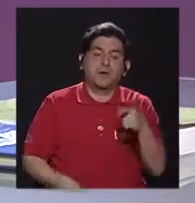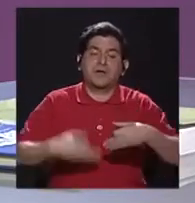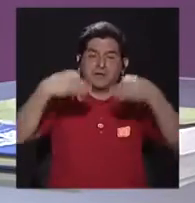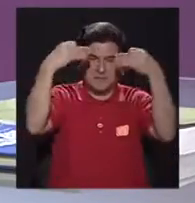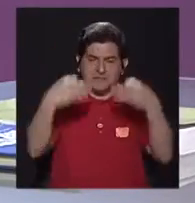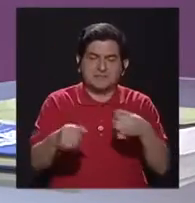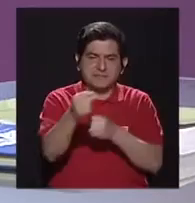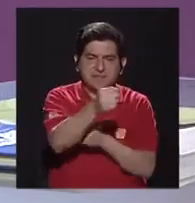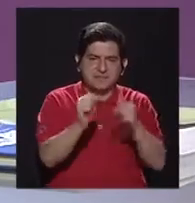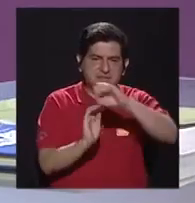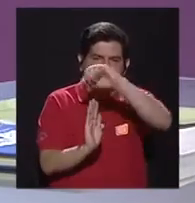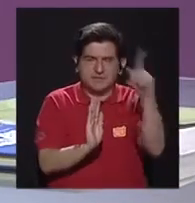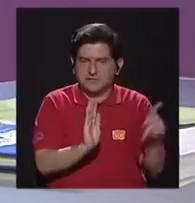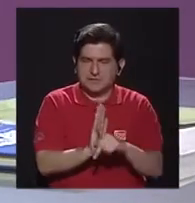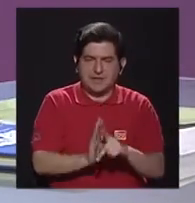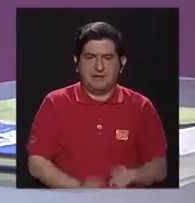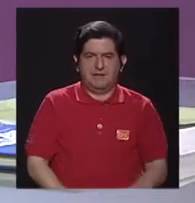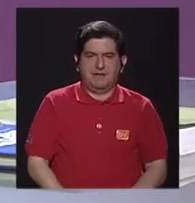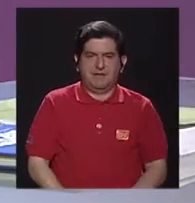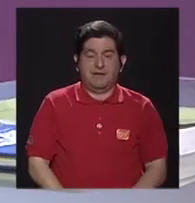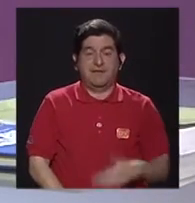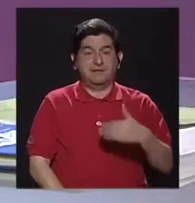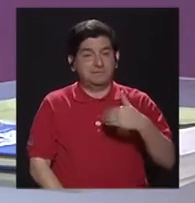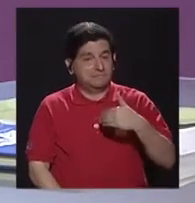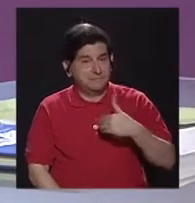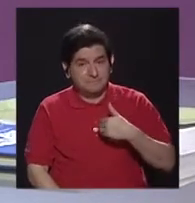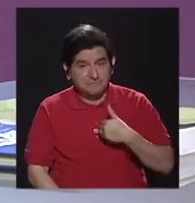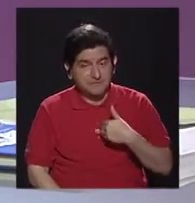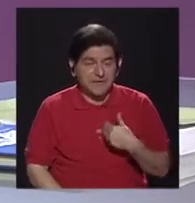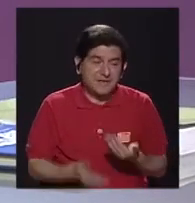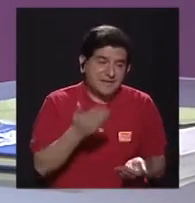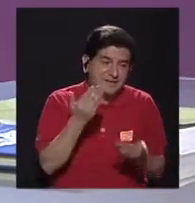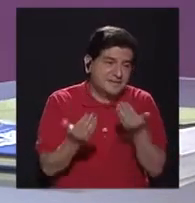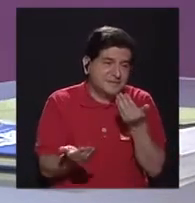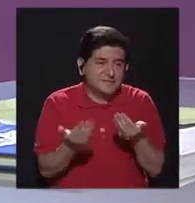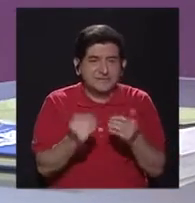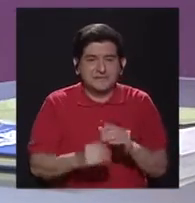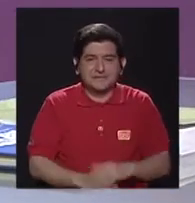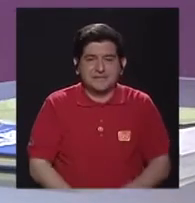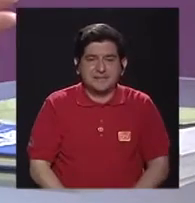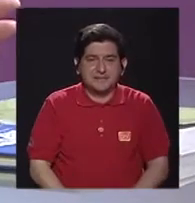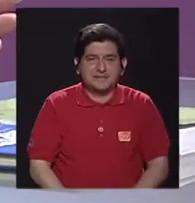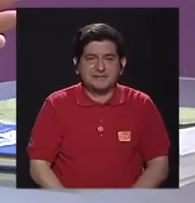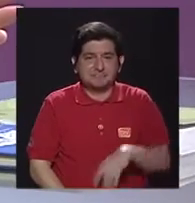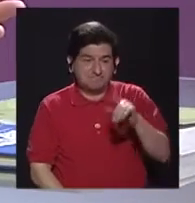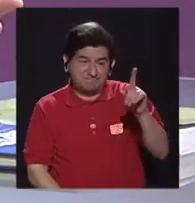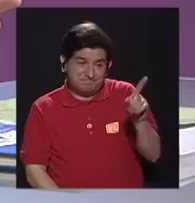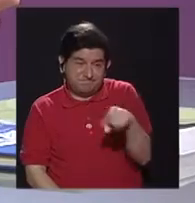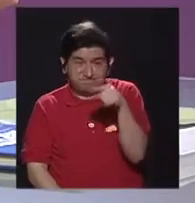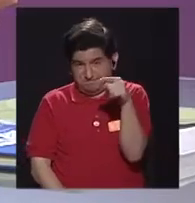sentencia de la Sala Cuarta vino a ser, digámoslo así, revocada